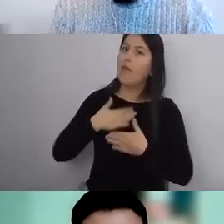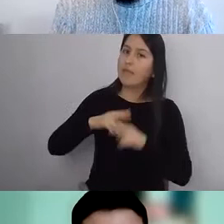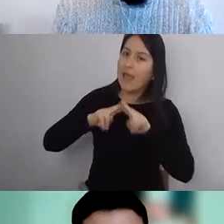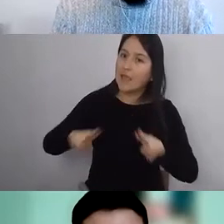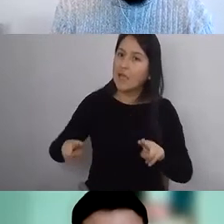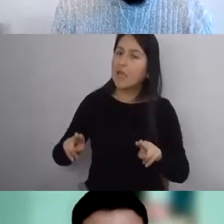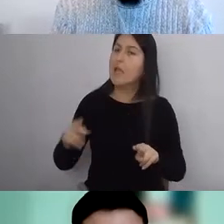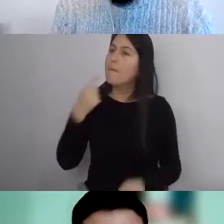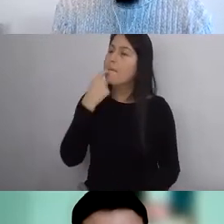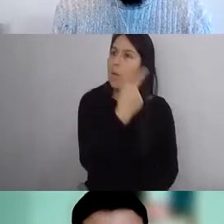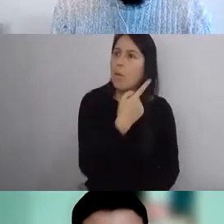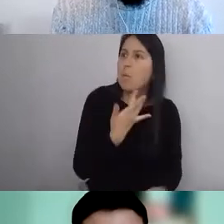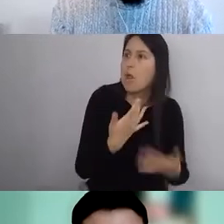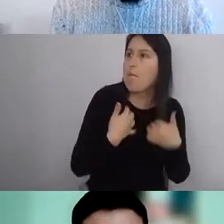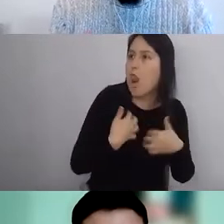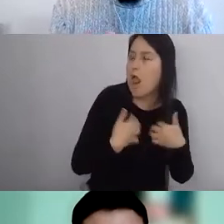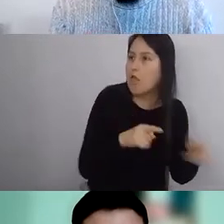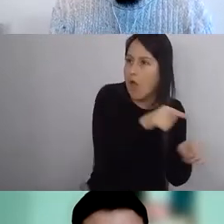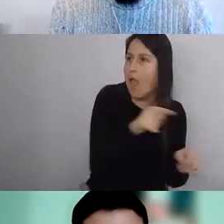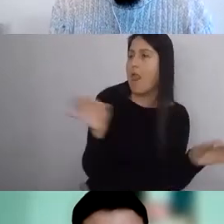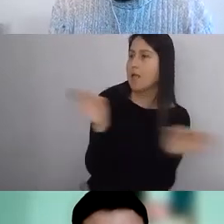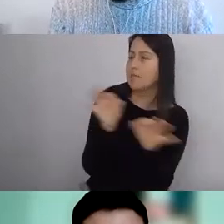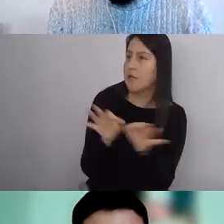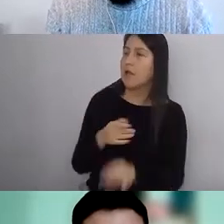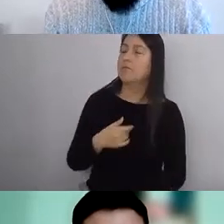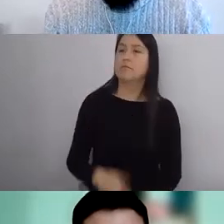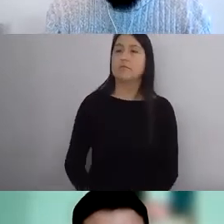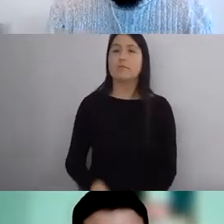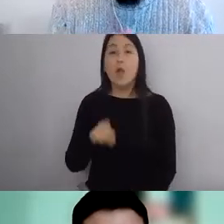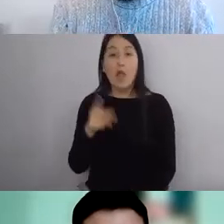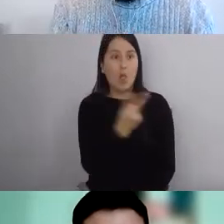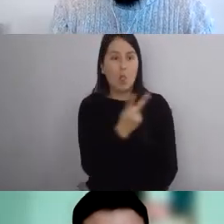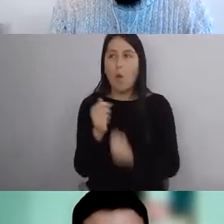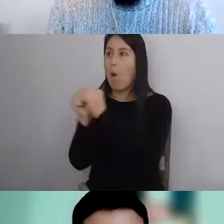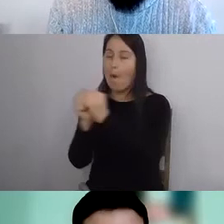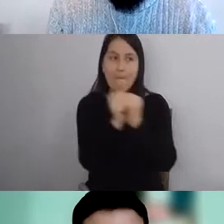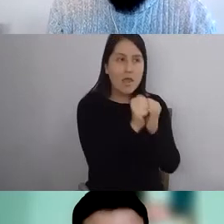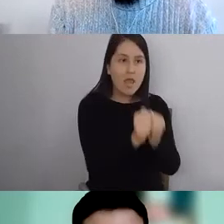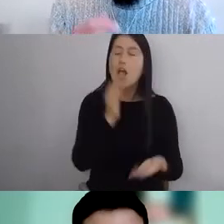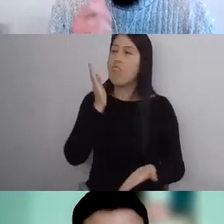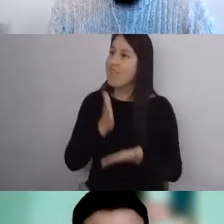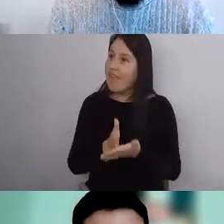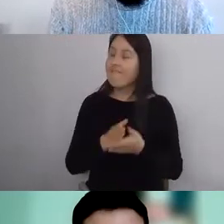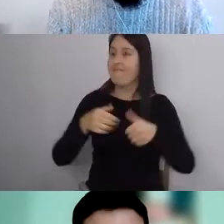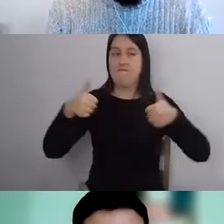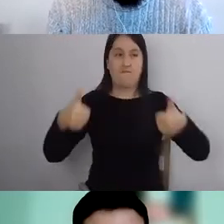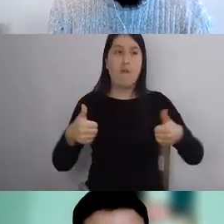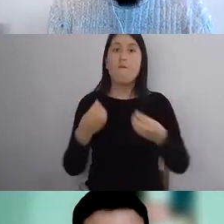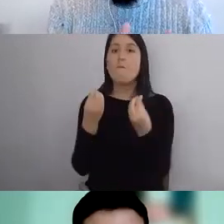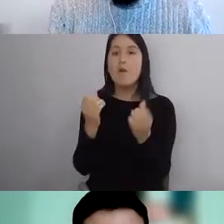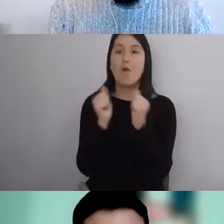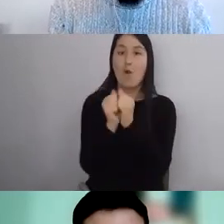Marcelo por qué está molesto, que le explique. Tamara insiste en que son compañeros y se tienen que llevar bien, ser buenos